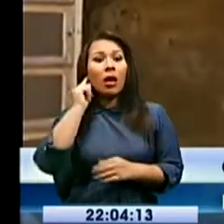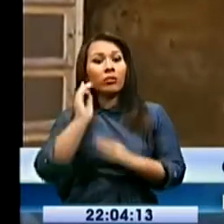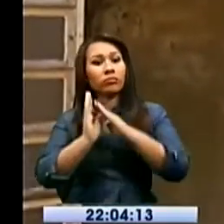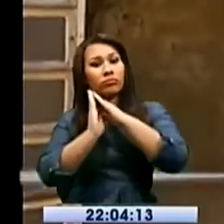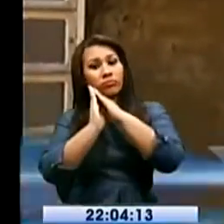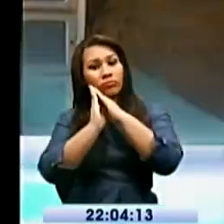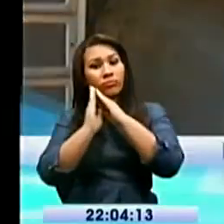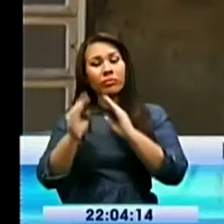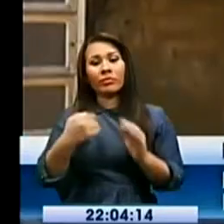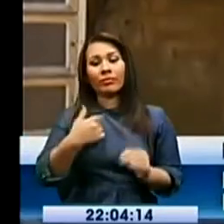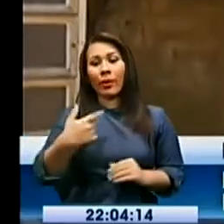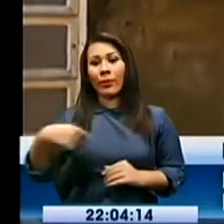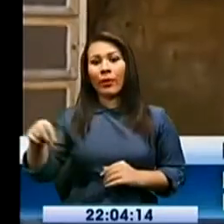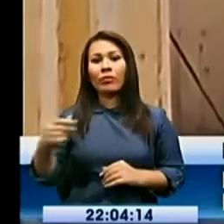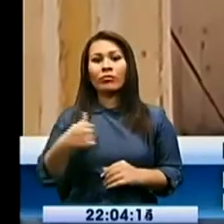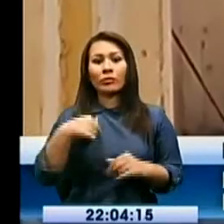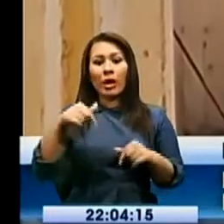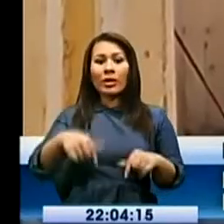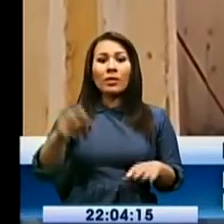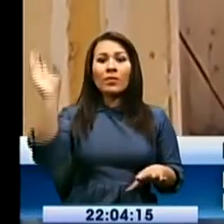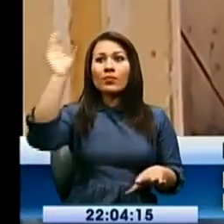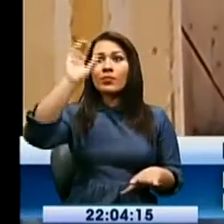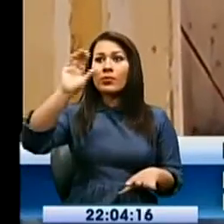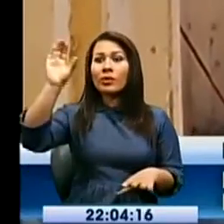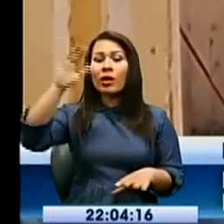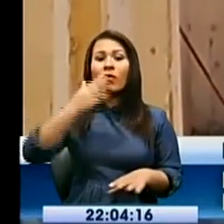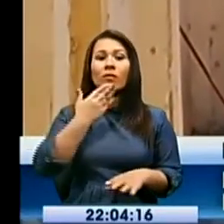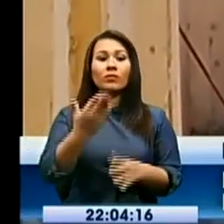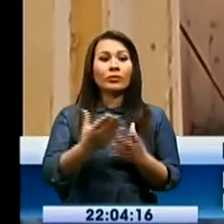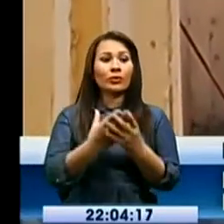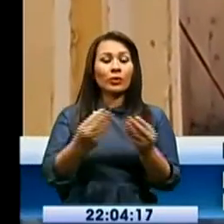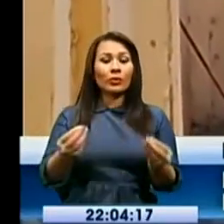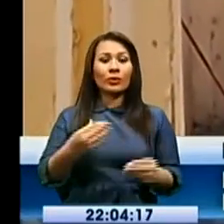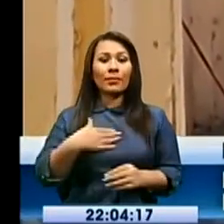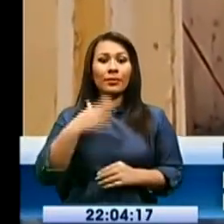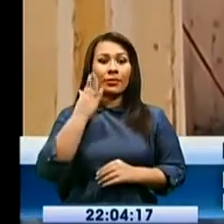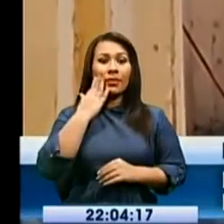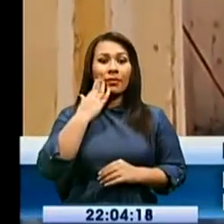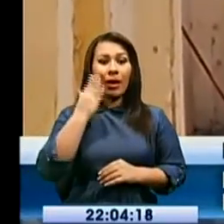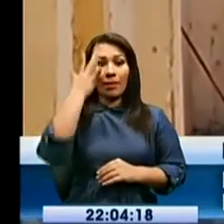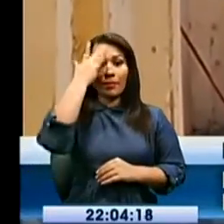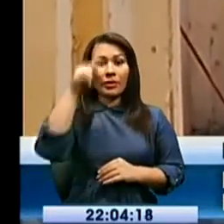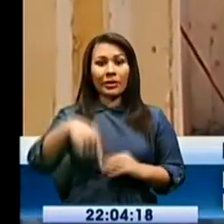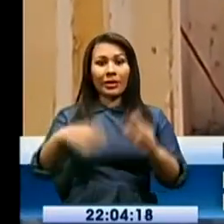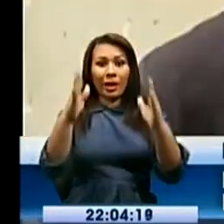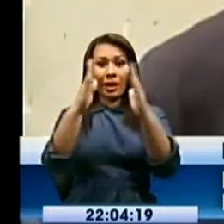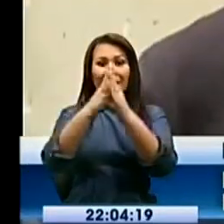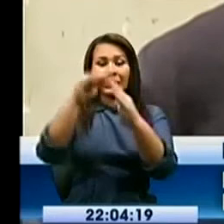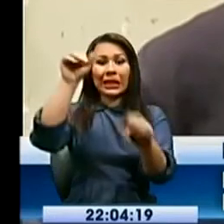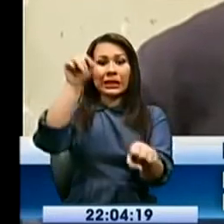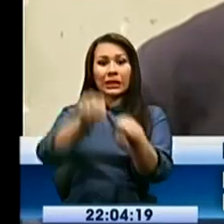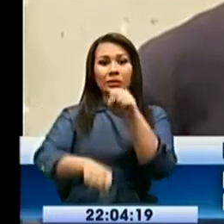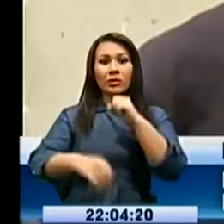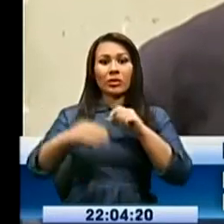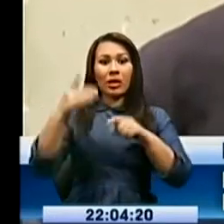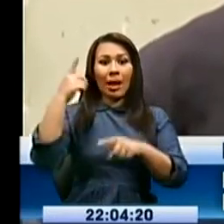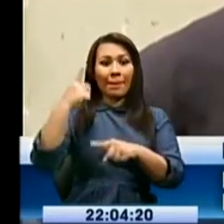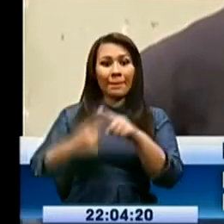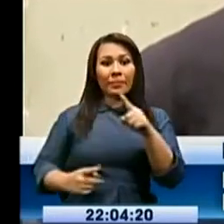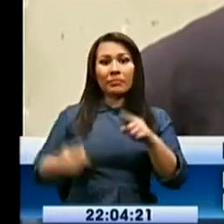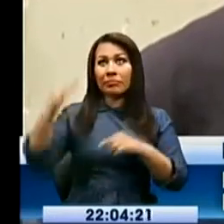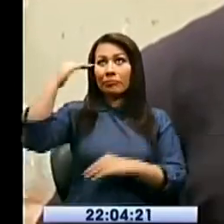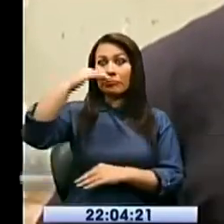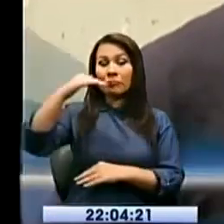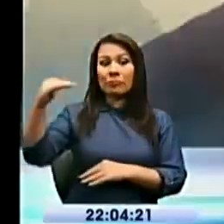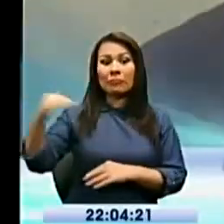Yo ahorita tengo que buscar. Estoy tratando de ver cómo solucionamos lo de mi mamá, porque la villa está destruida a la mitad. Entonces, en eso